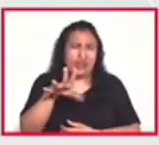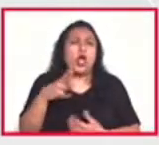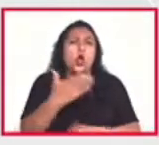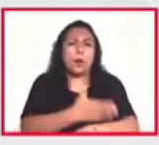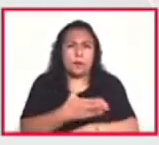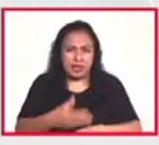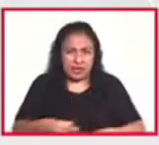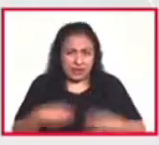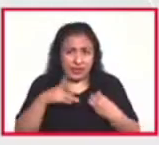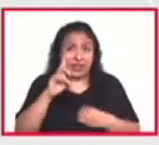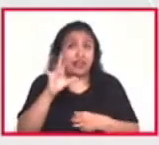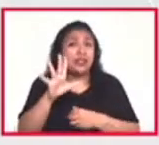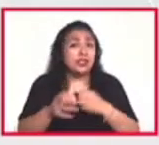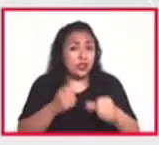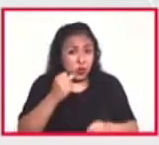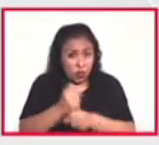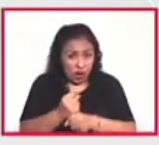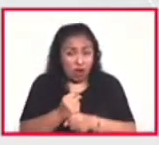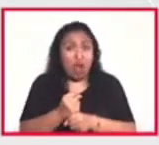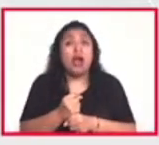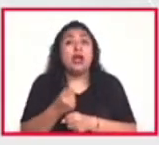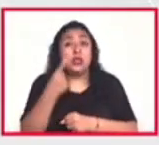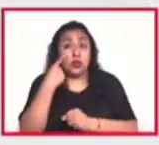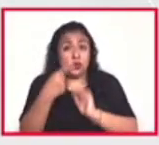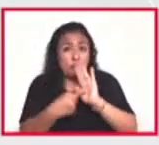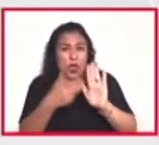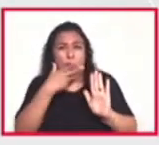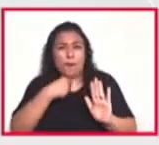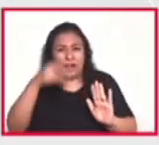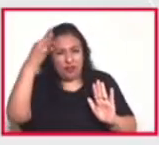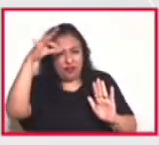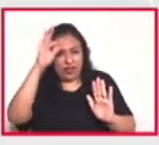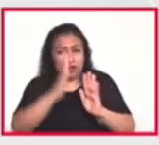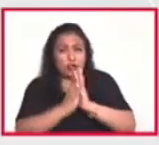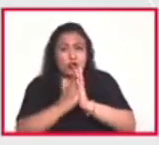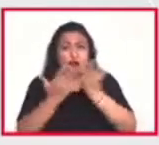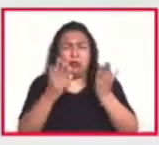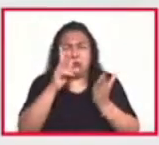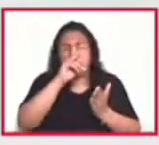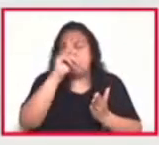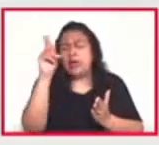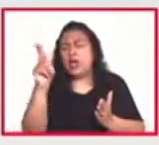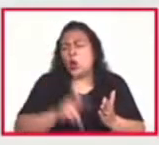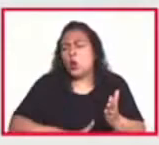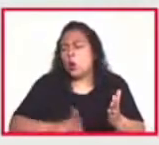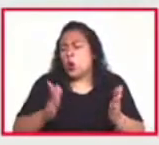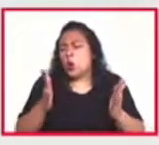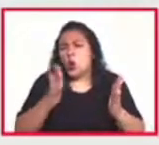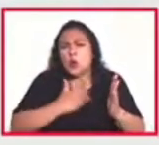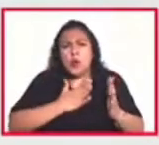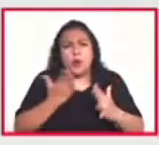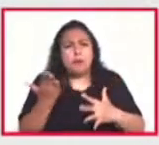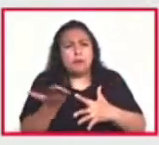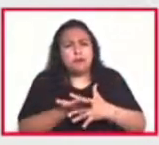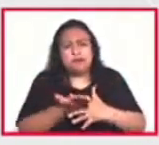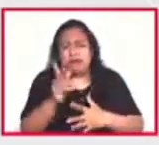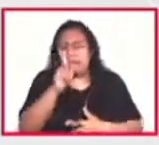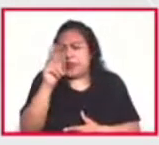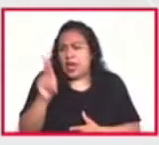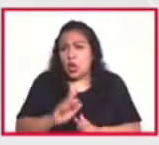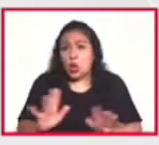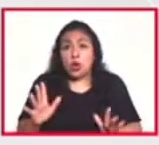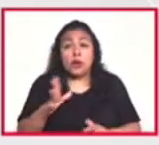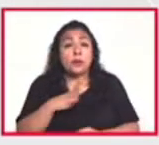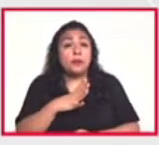35 años, así lo deja ver el filósofo en su libro La peor parte. El libro no